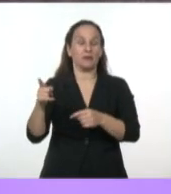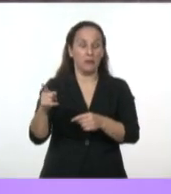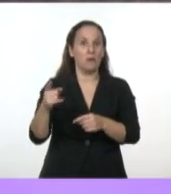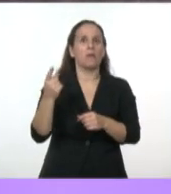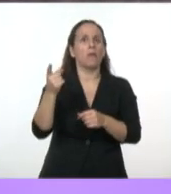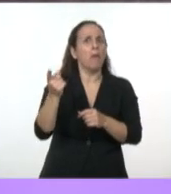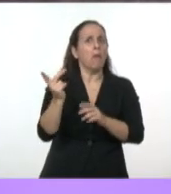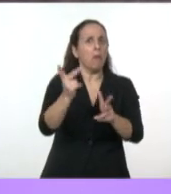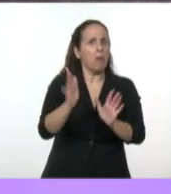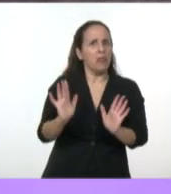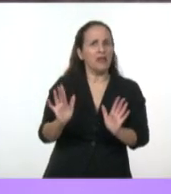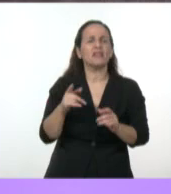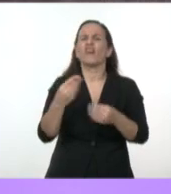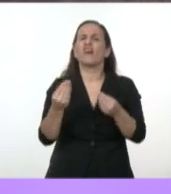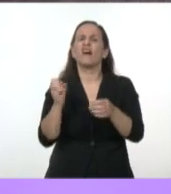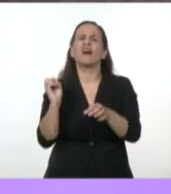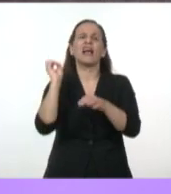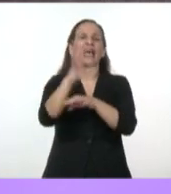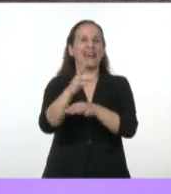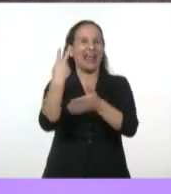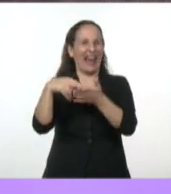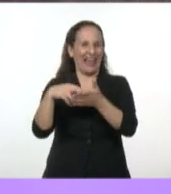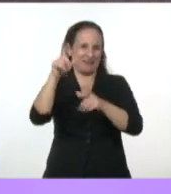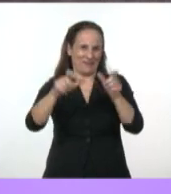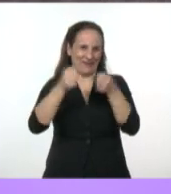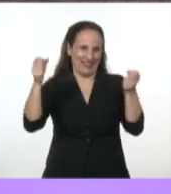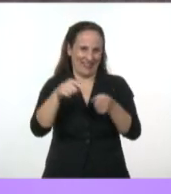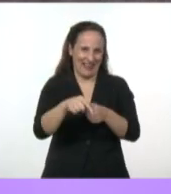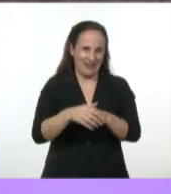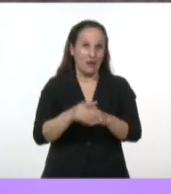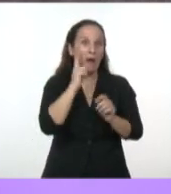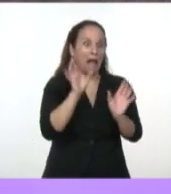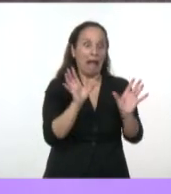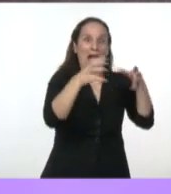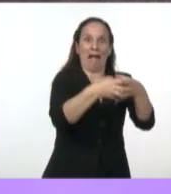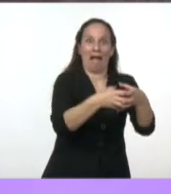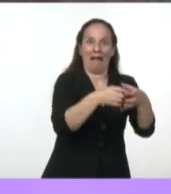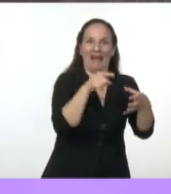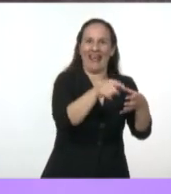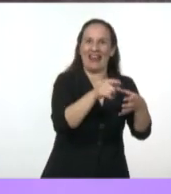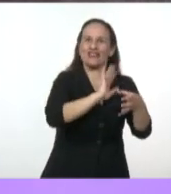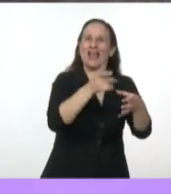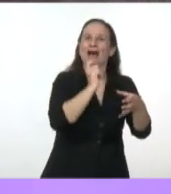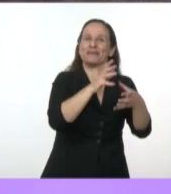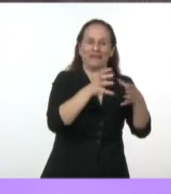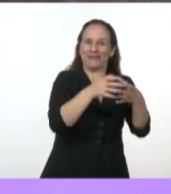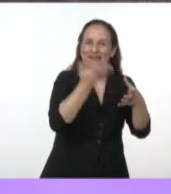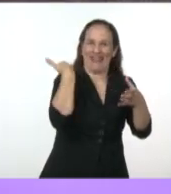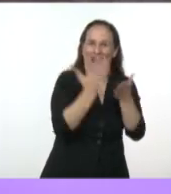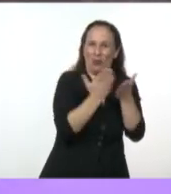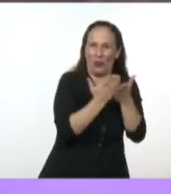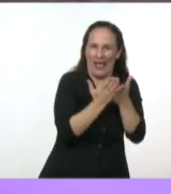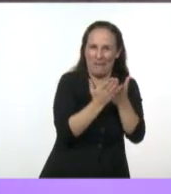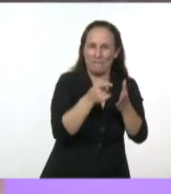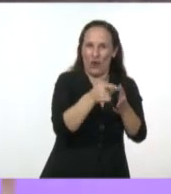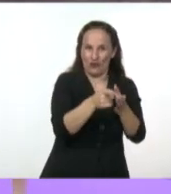dijiste, es una carta de lectores. Entonces nos remite a los géneros periodísticos que ya los estuvimos trabajando en las clases